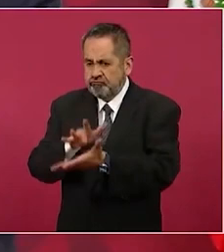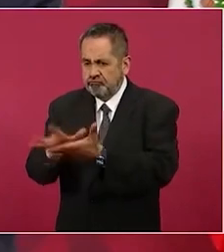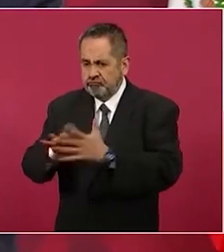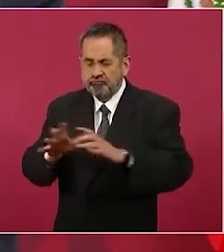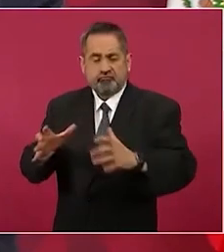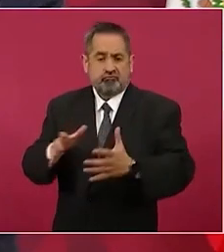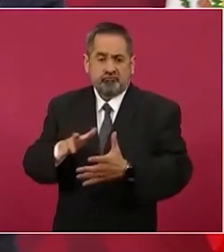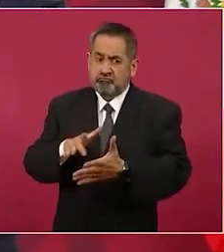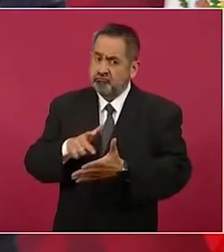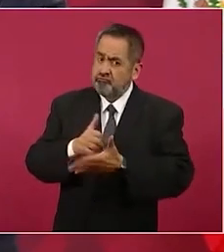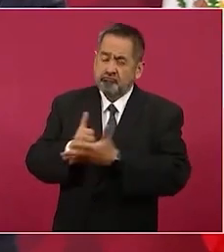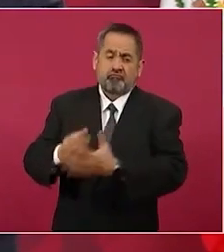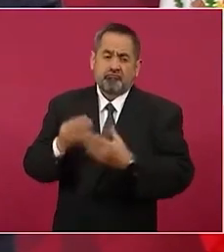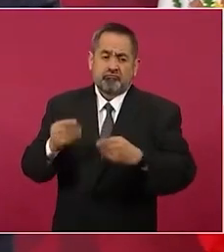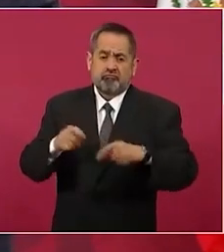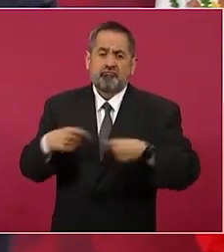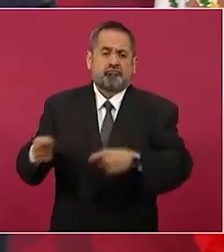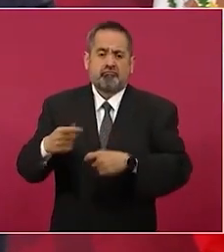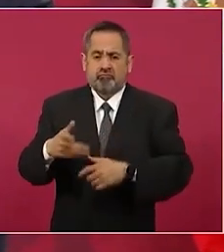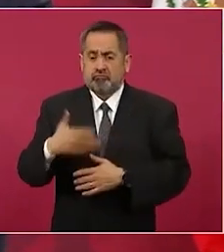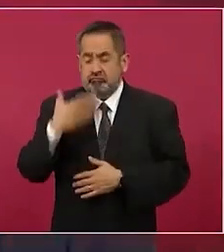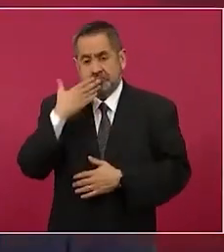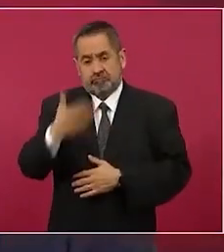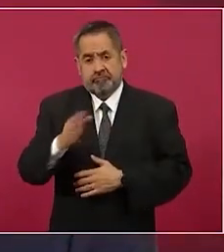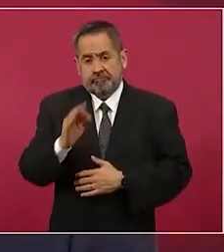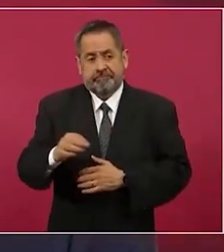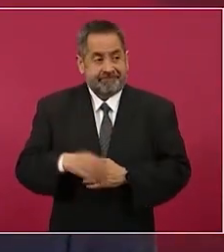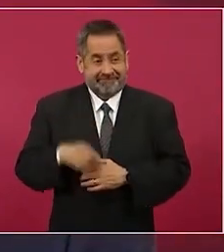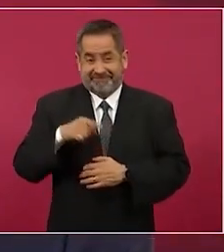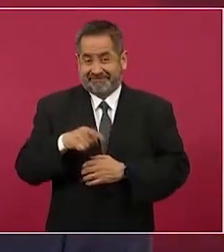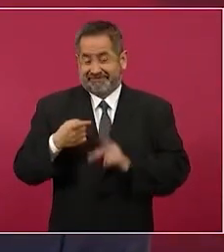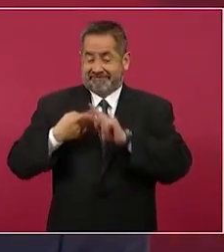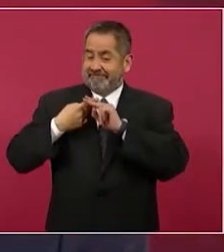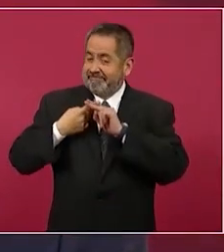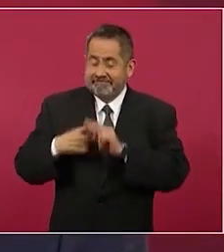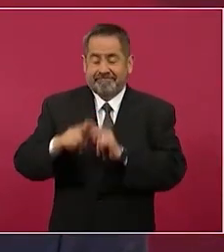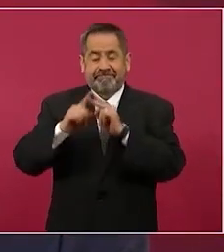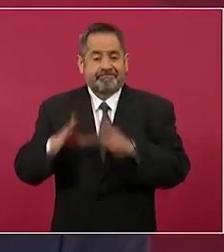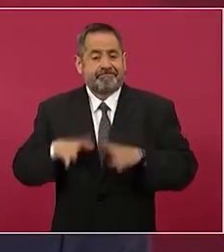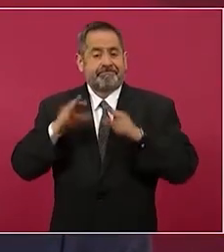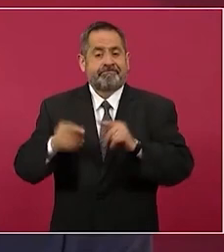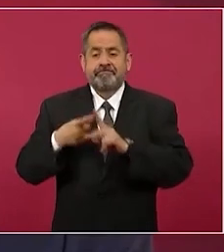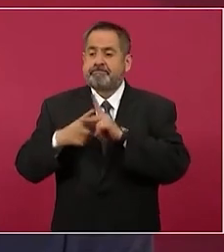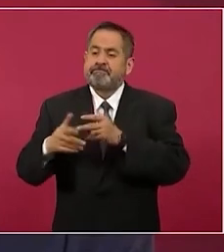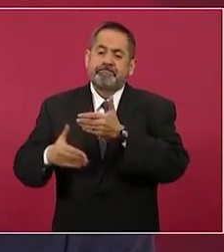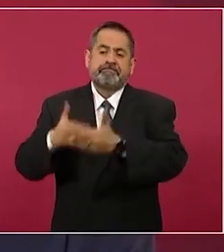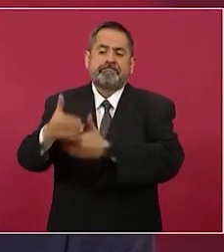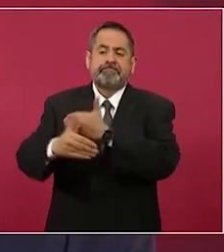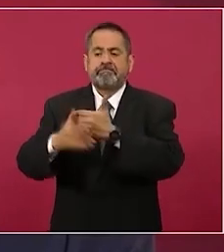que aportó muchísimo. Fueron ellos los precursores del movimiento